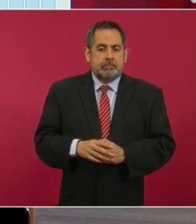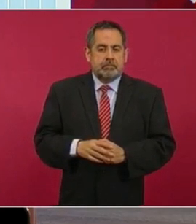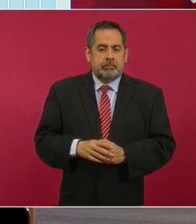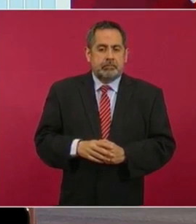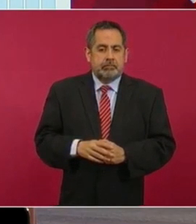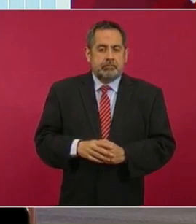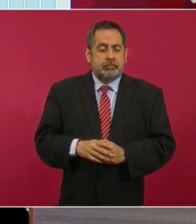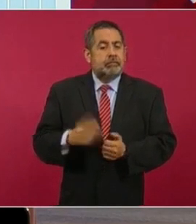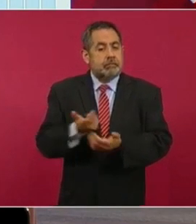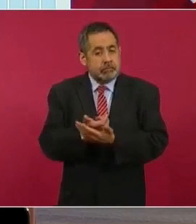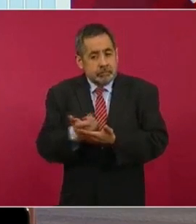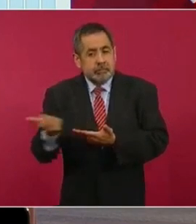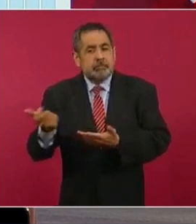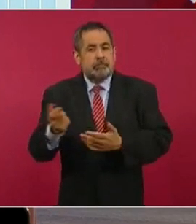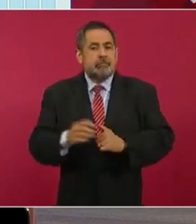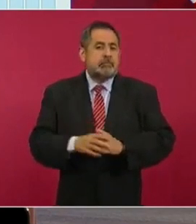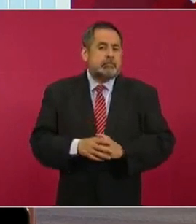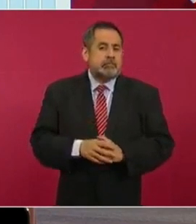El salario.